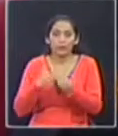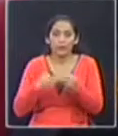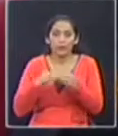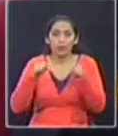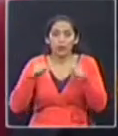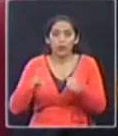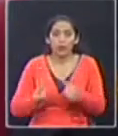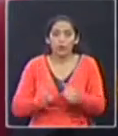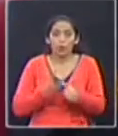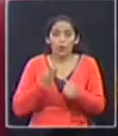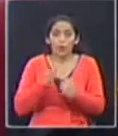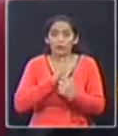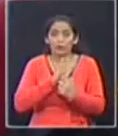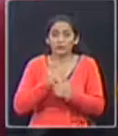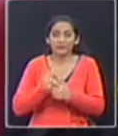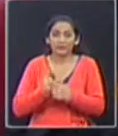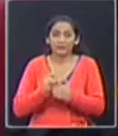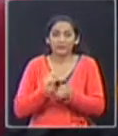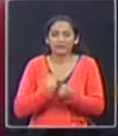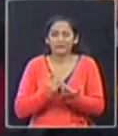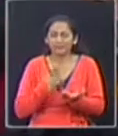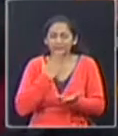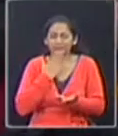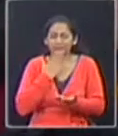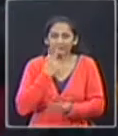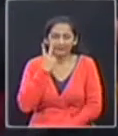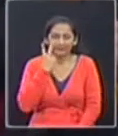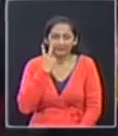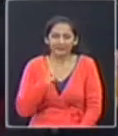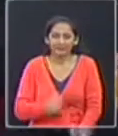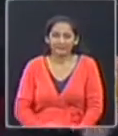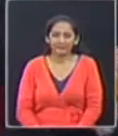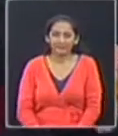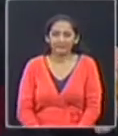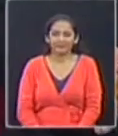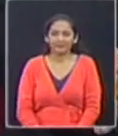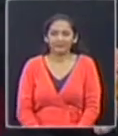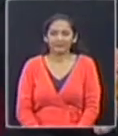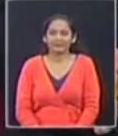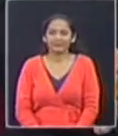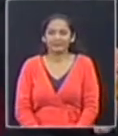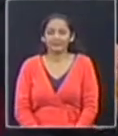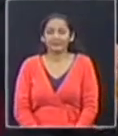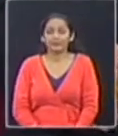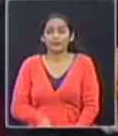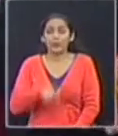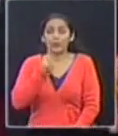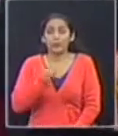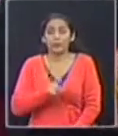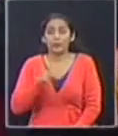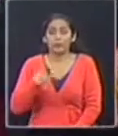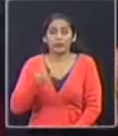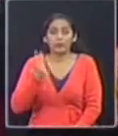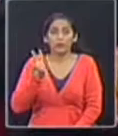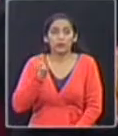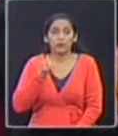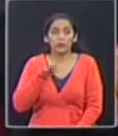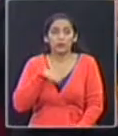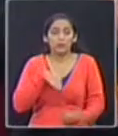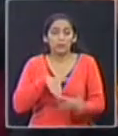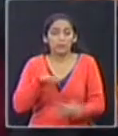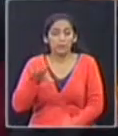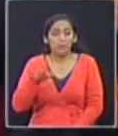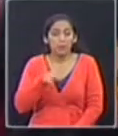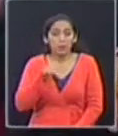así que vamos a conocer detalles porque entendemos de lo que se conoce. Obviamente hay un estimado de 70.000 personas que puedan visitar